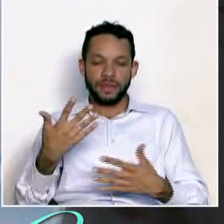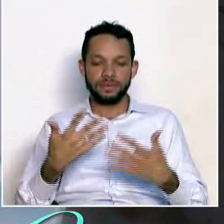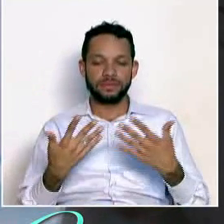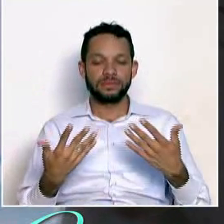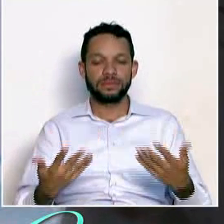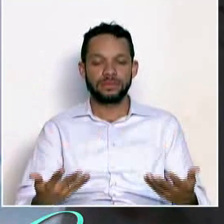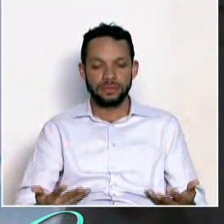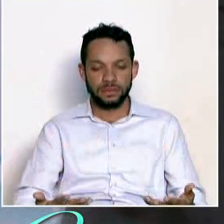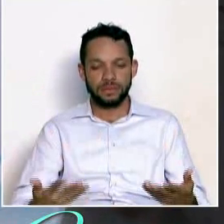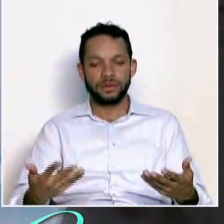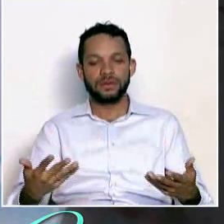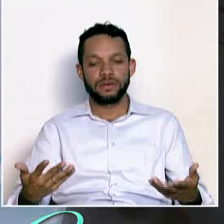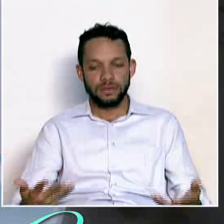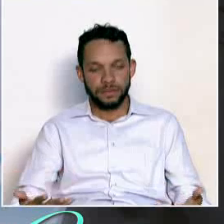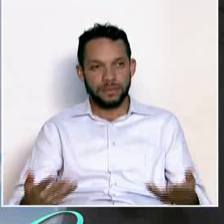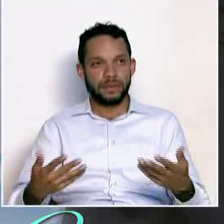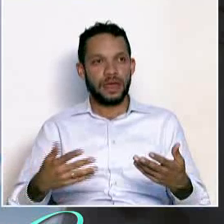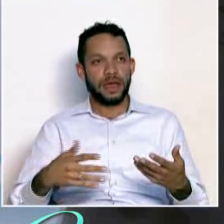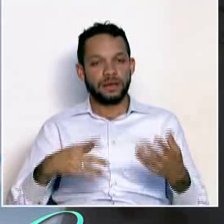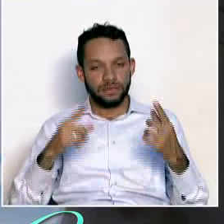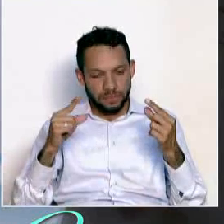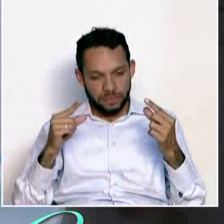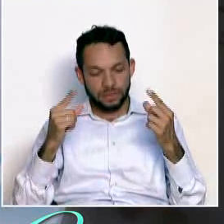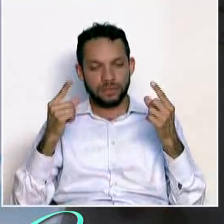de sueño es cada vez